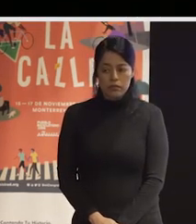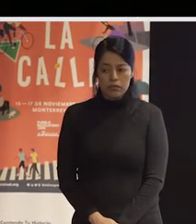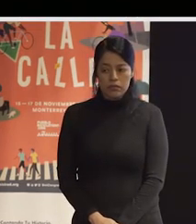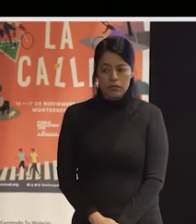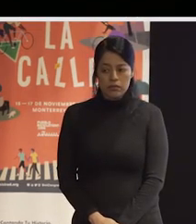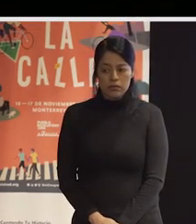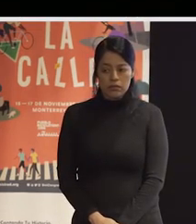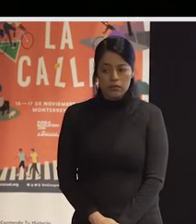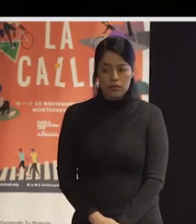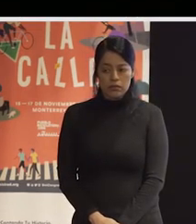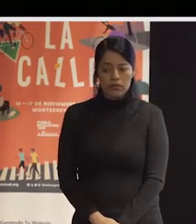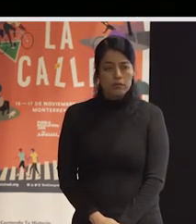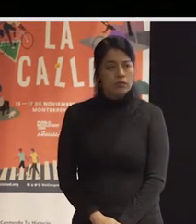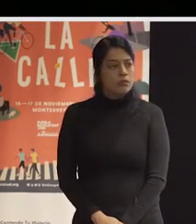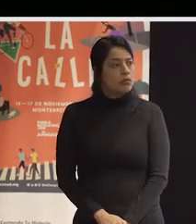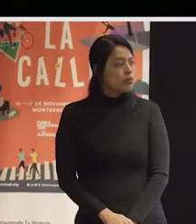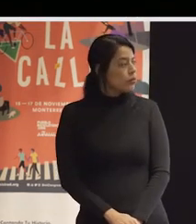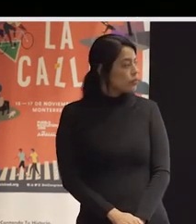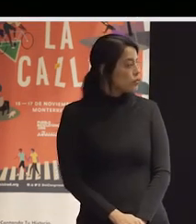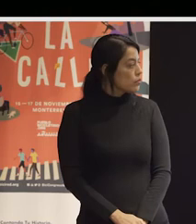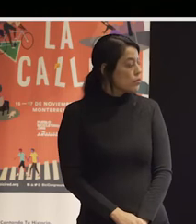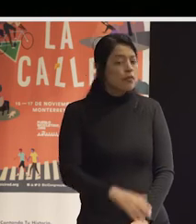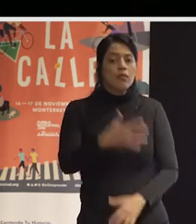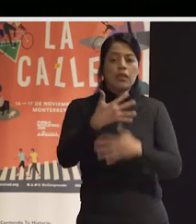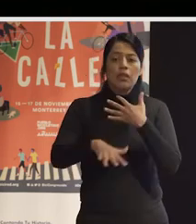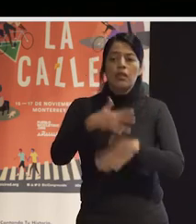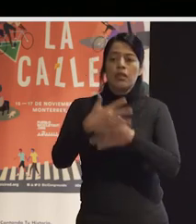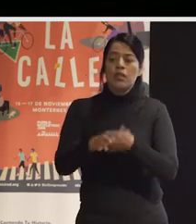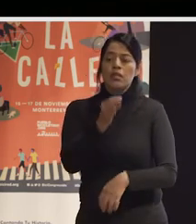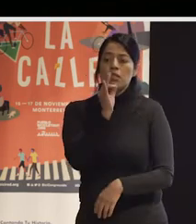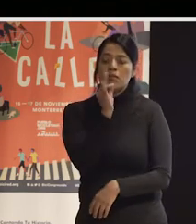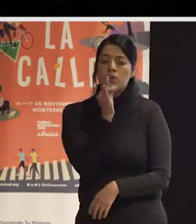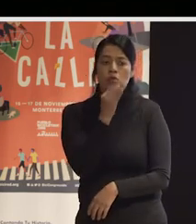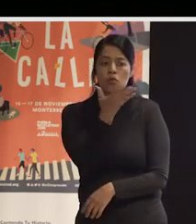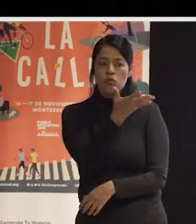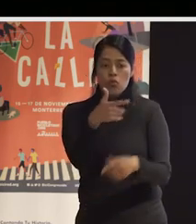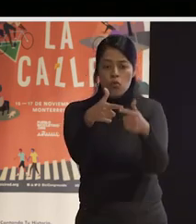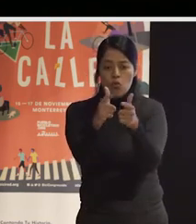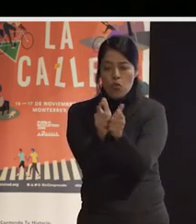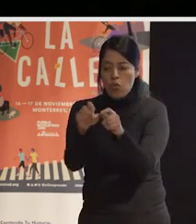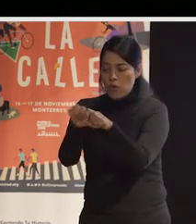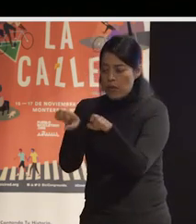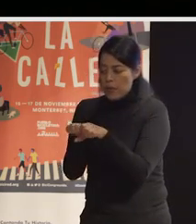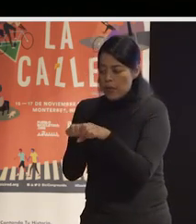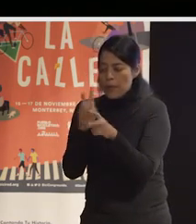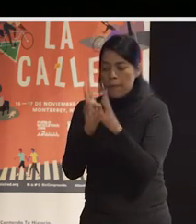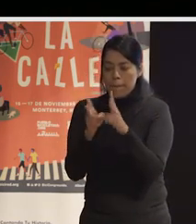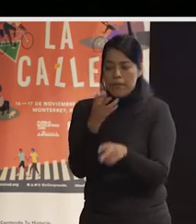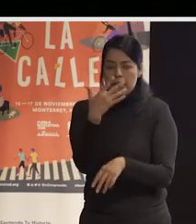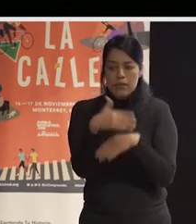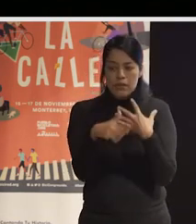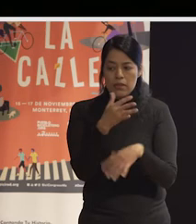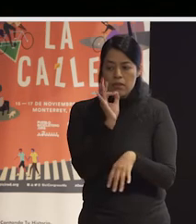aunque de todo el mundo pasamos a tener 15 minutos para esta pequeña plática de todo el día digo entonces 15